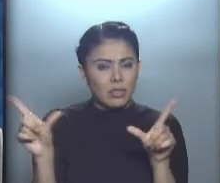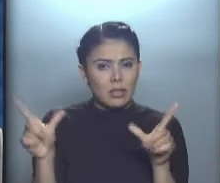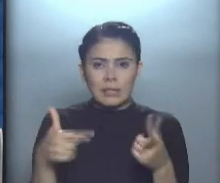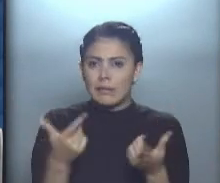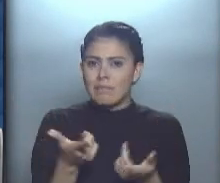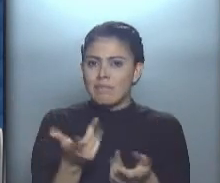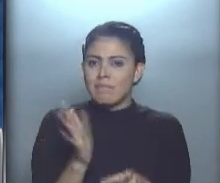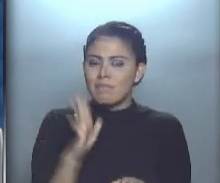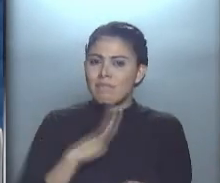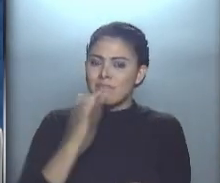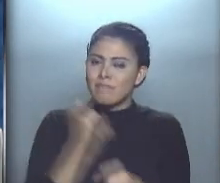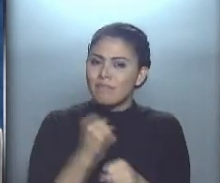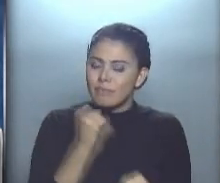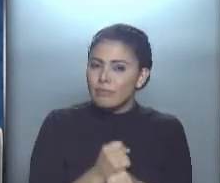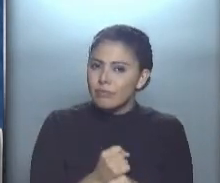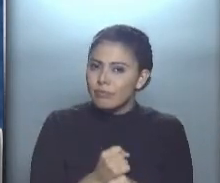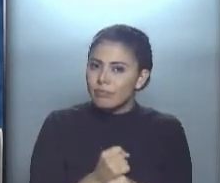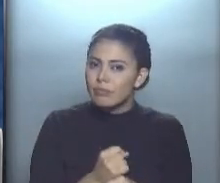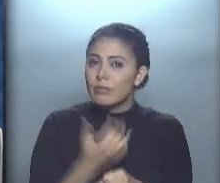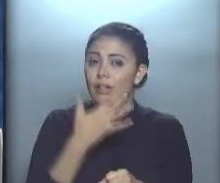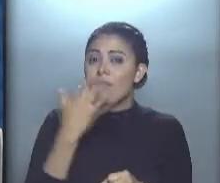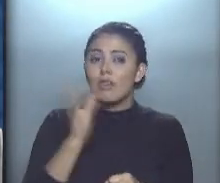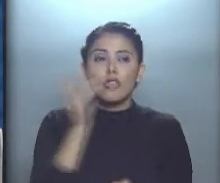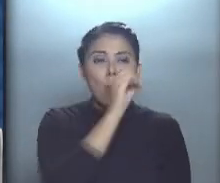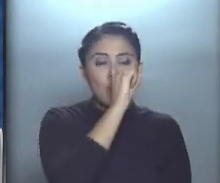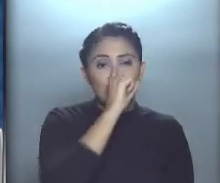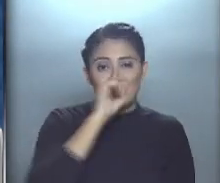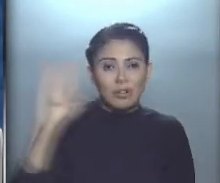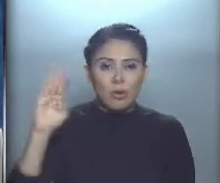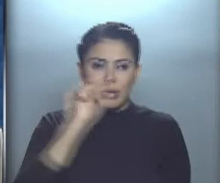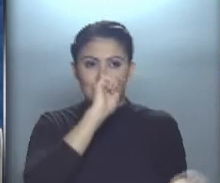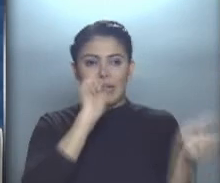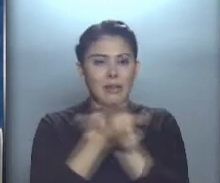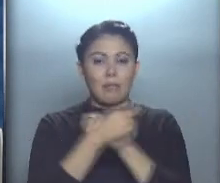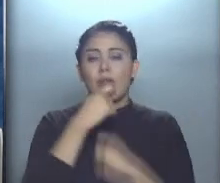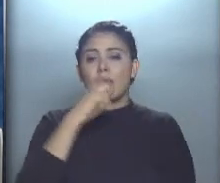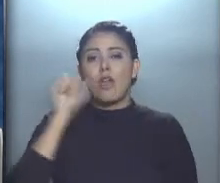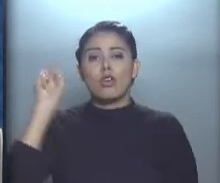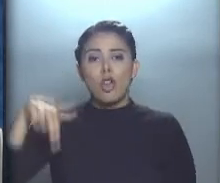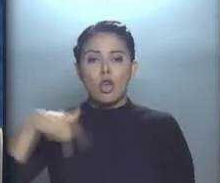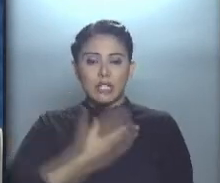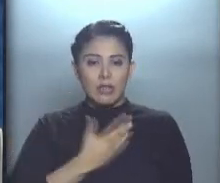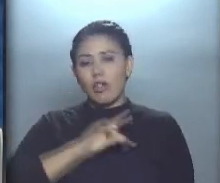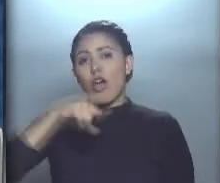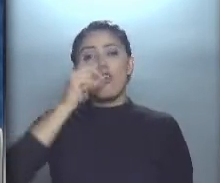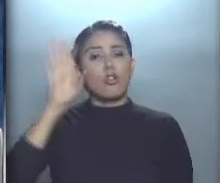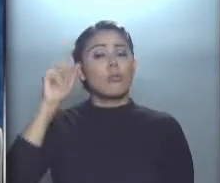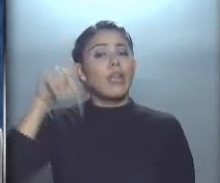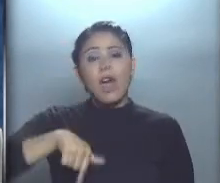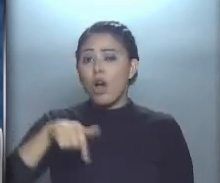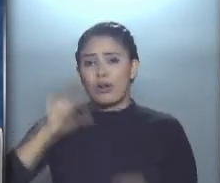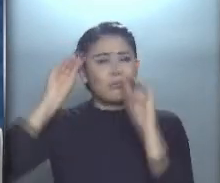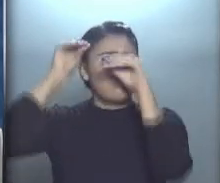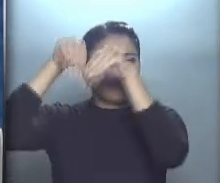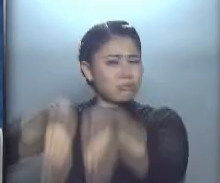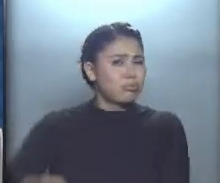ha trabajado demasiado para que la realidad de los clubes sea distinta que la de Colón de Santa Fe y otros clubes que están totalmente fundidos.